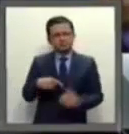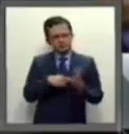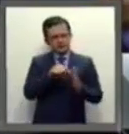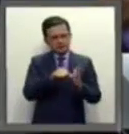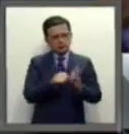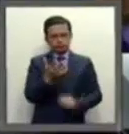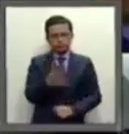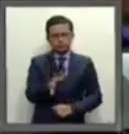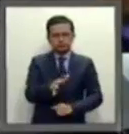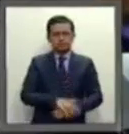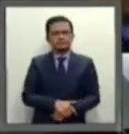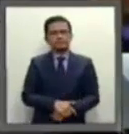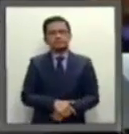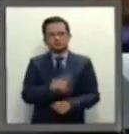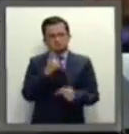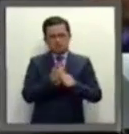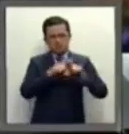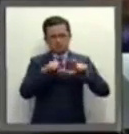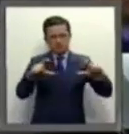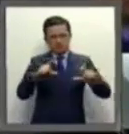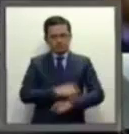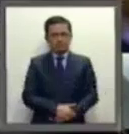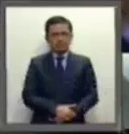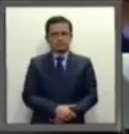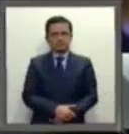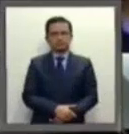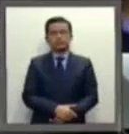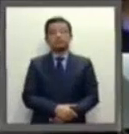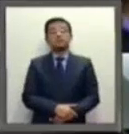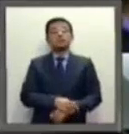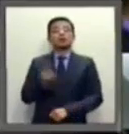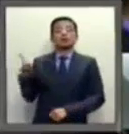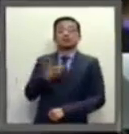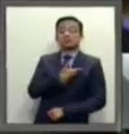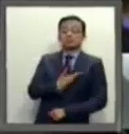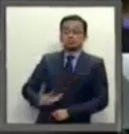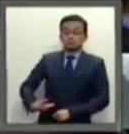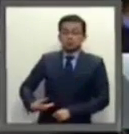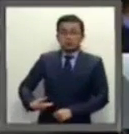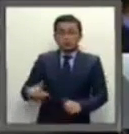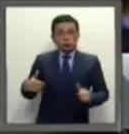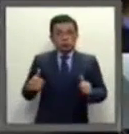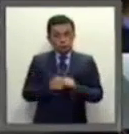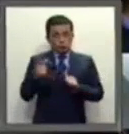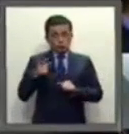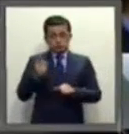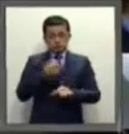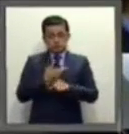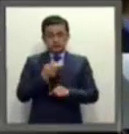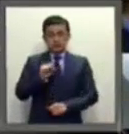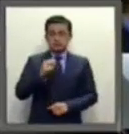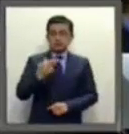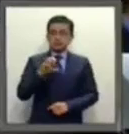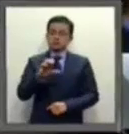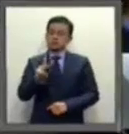Artículo 10, primer párrafo. El Ejecutivo Federal, por conducto de la Secretaría de